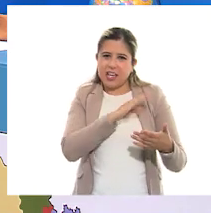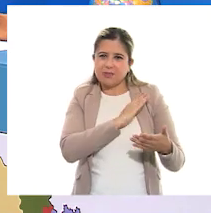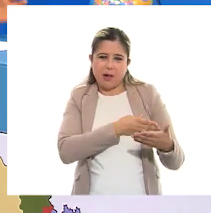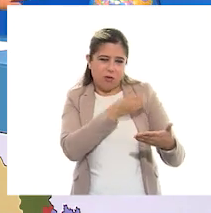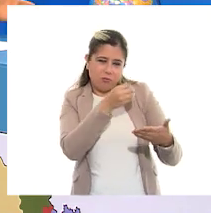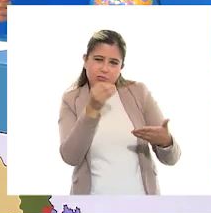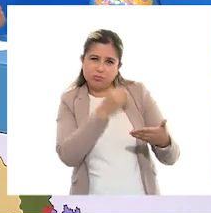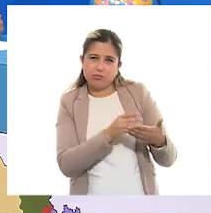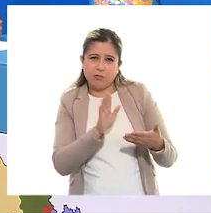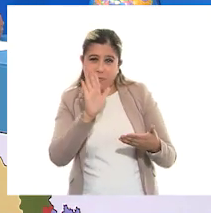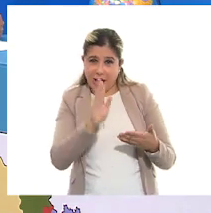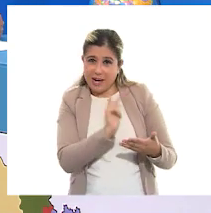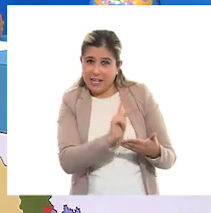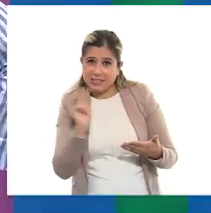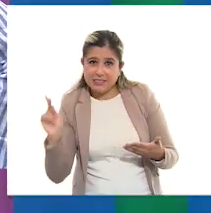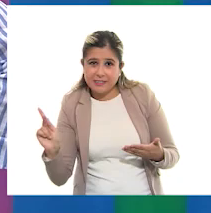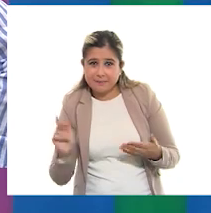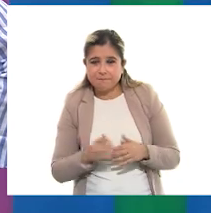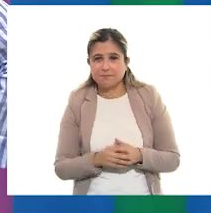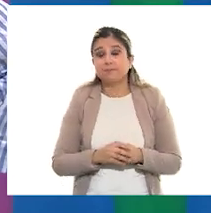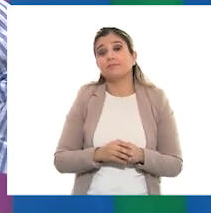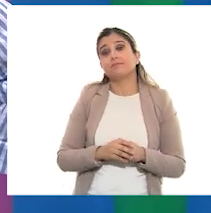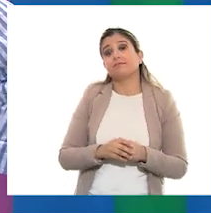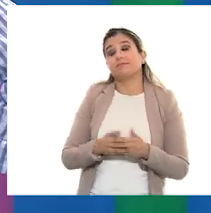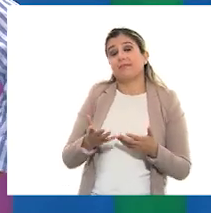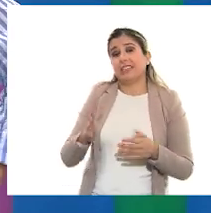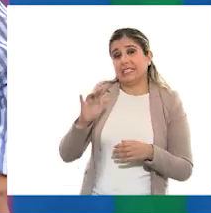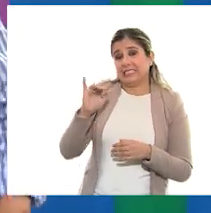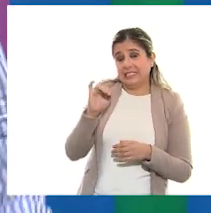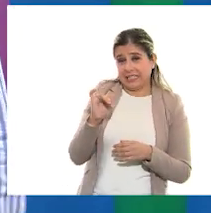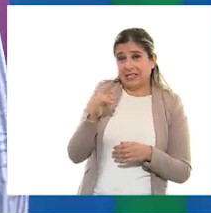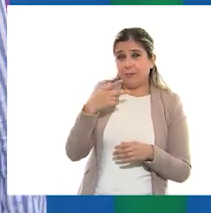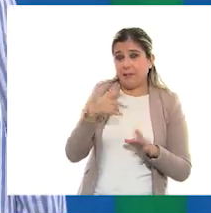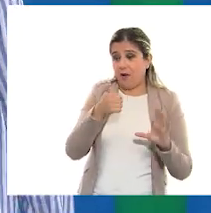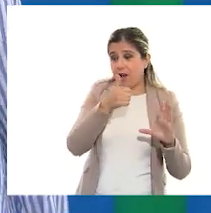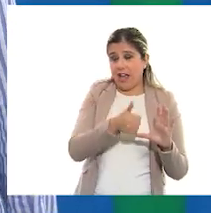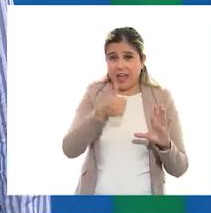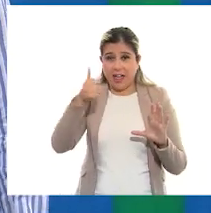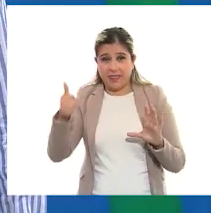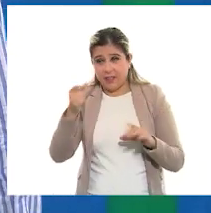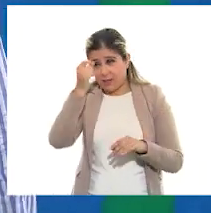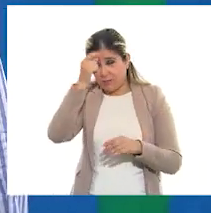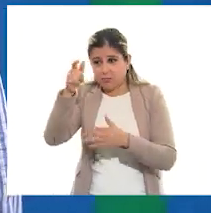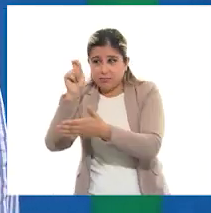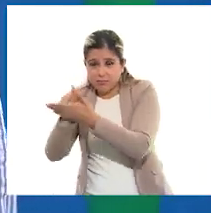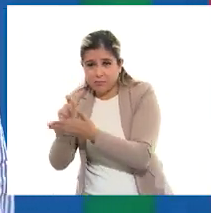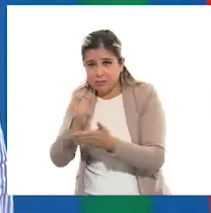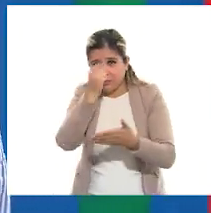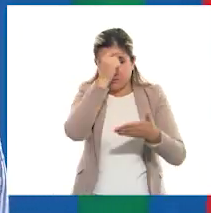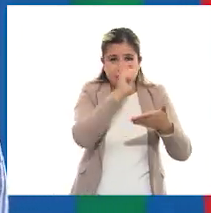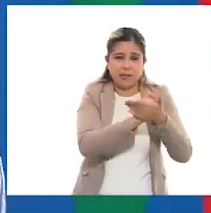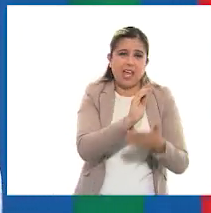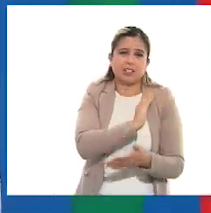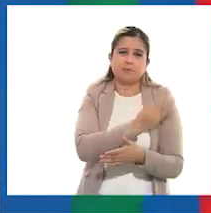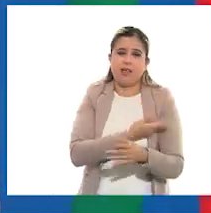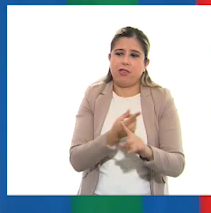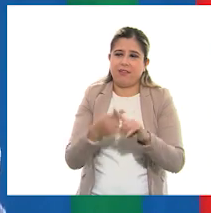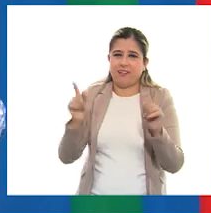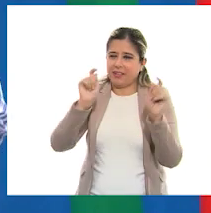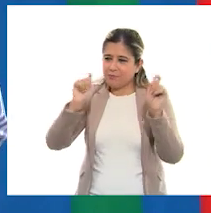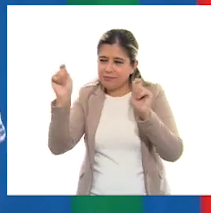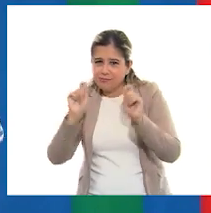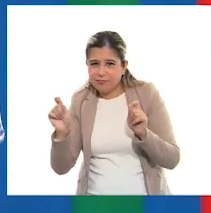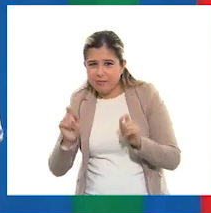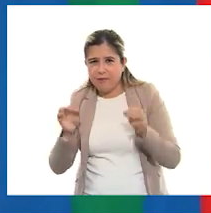ambas cartas? ¿Se parece? Sí, aunque cada autor con su estilo, ambas utilizan un lenguaje